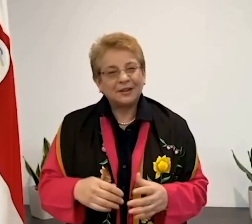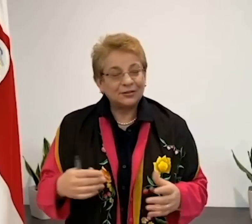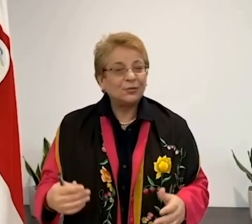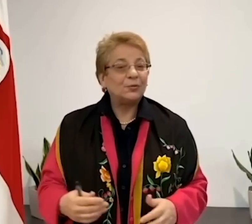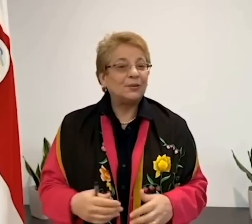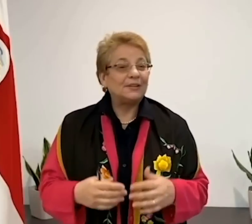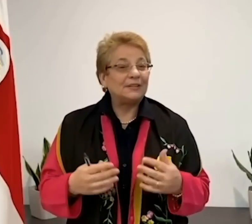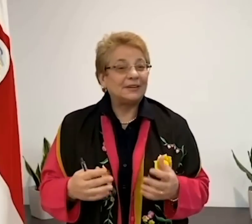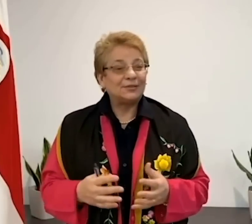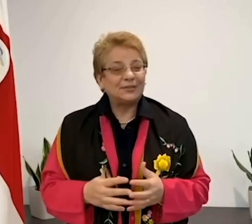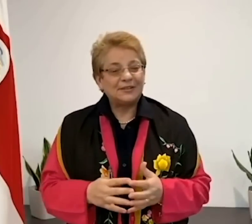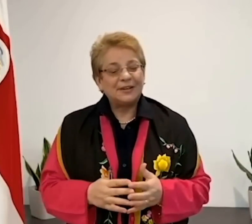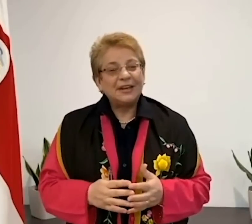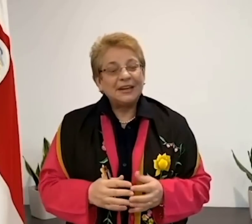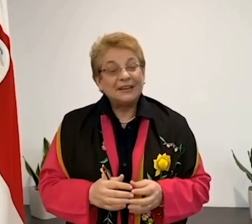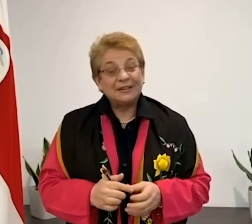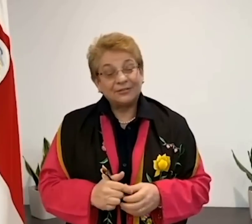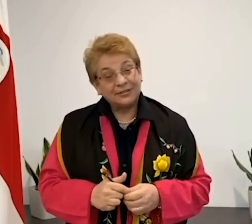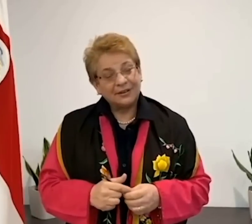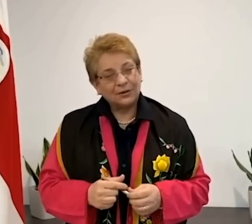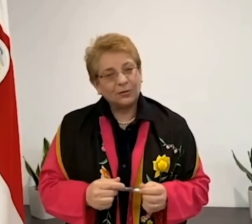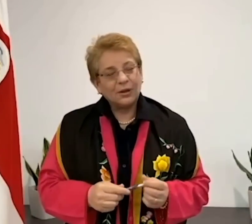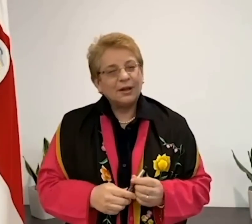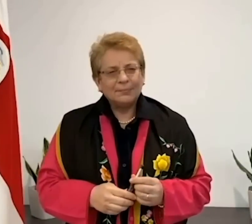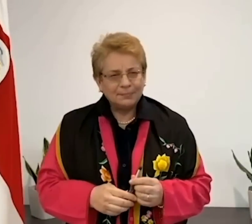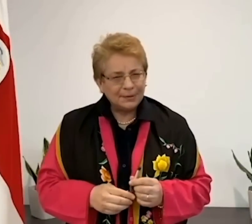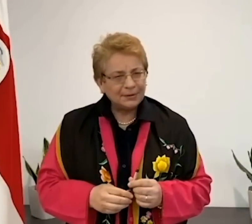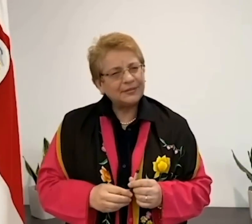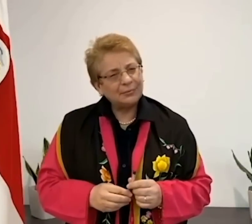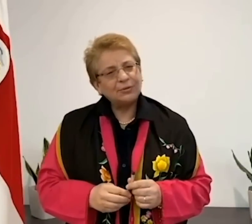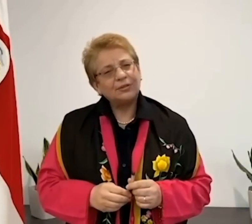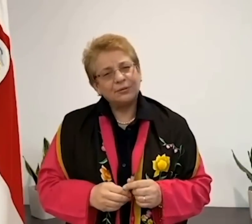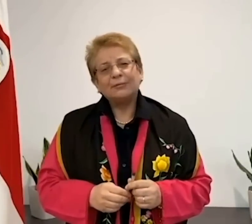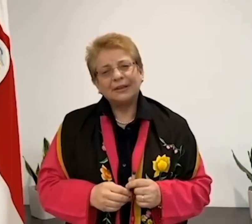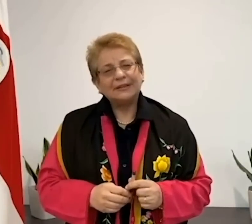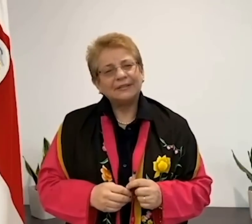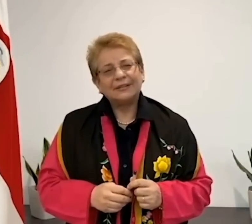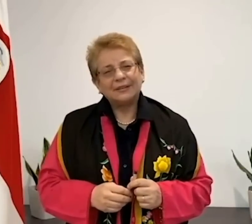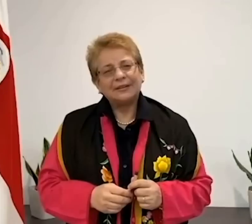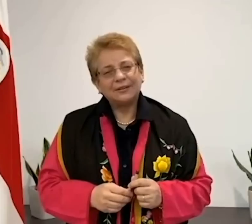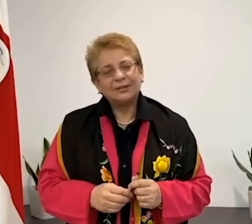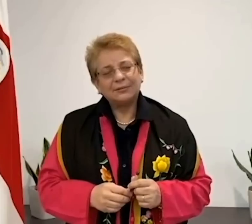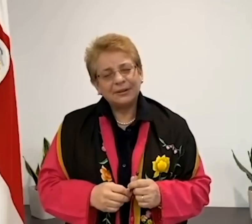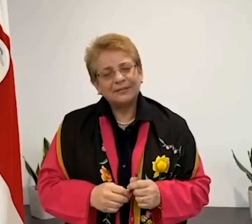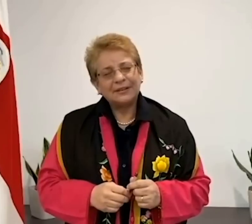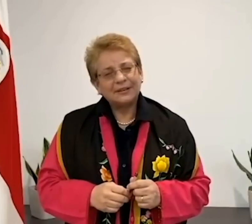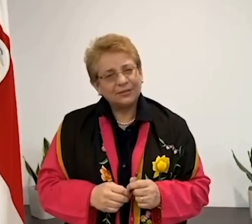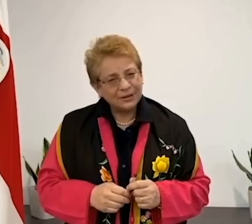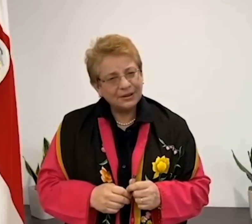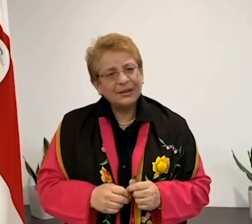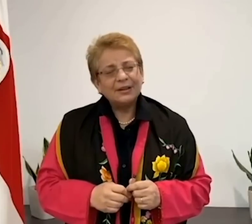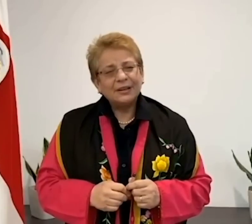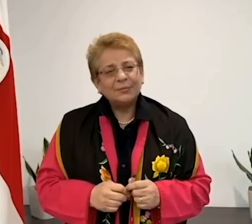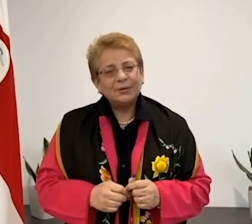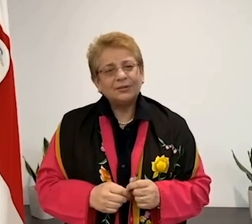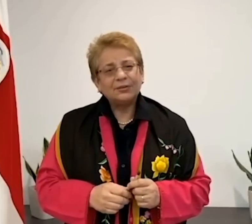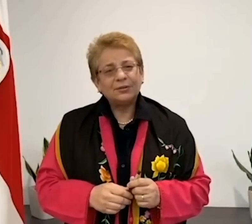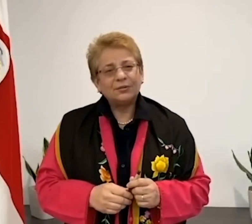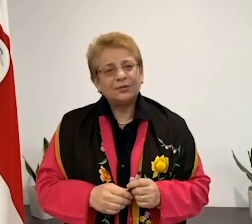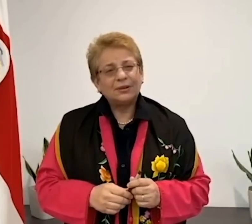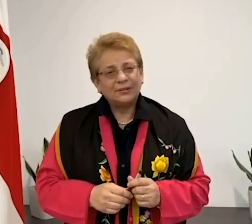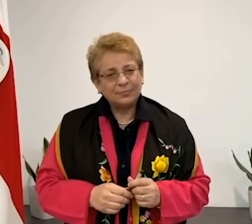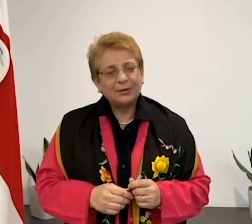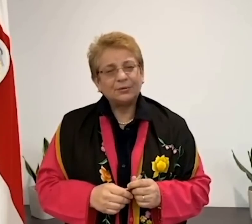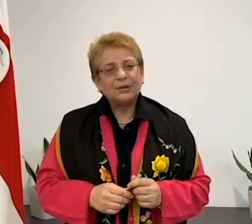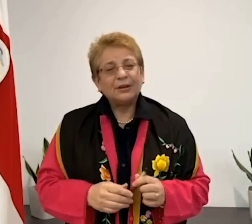de vacaciones y era todo ese festejo, pero estamos en una emergencia nacional, y por eso